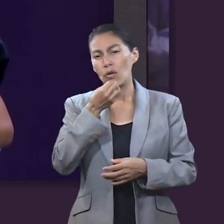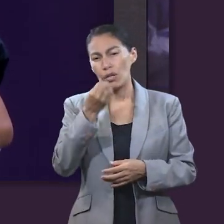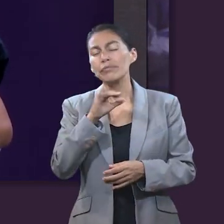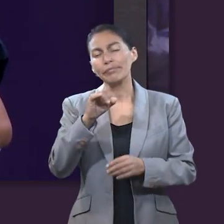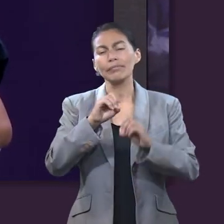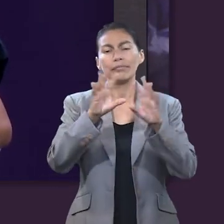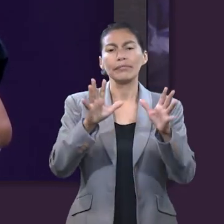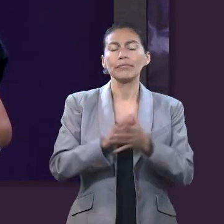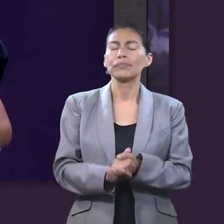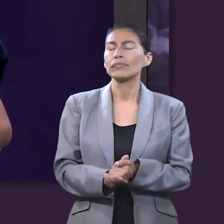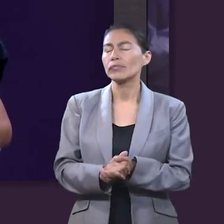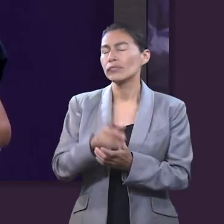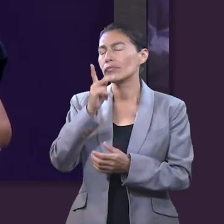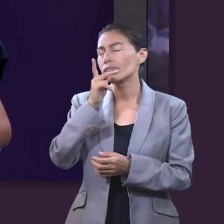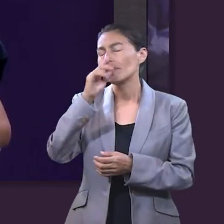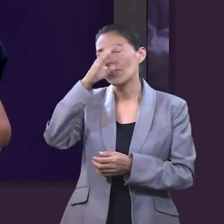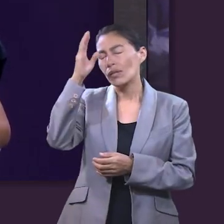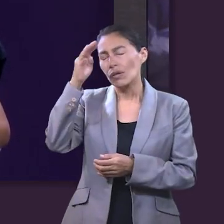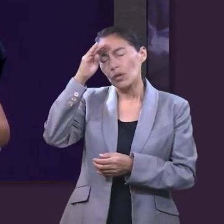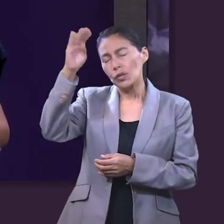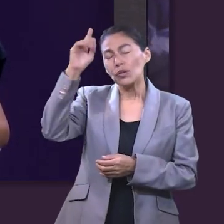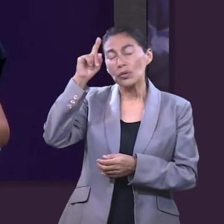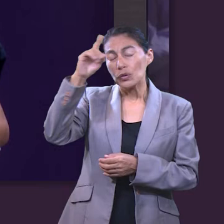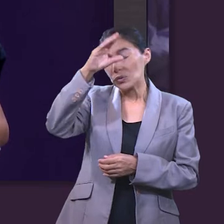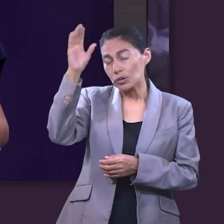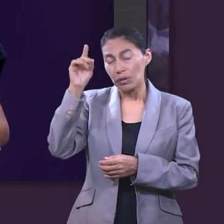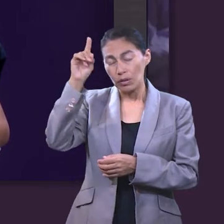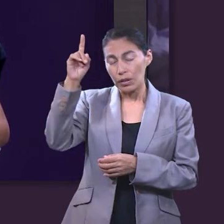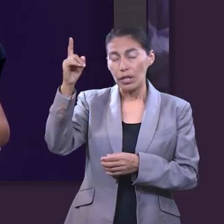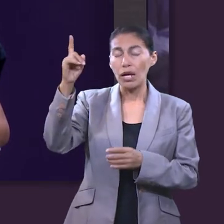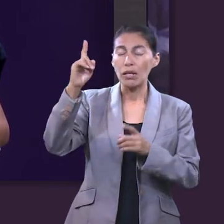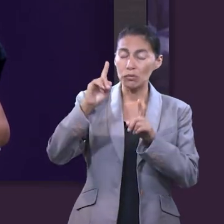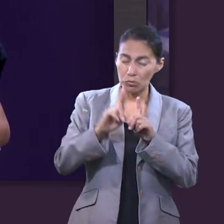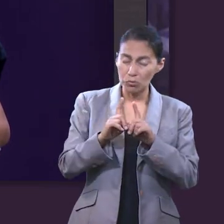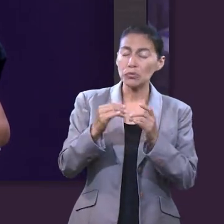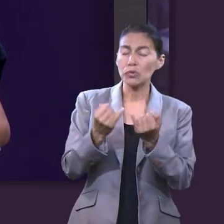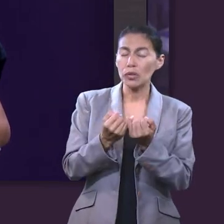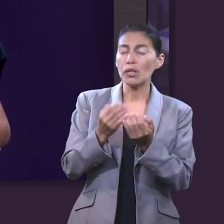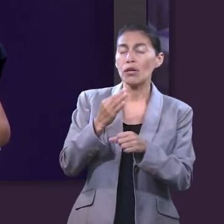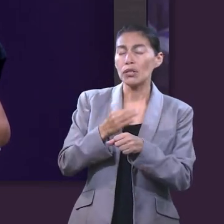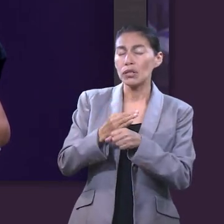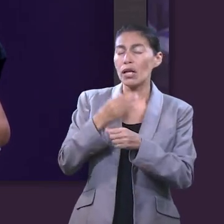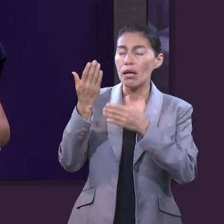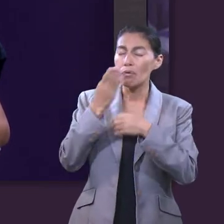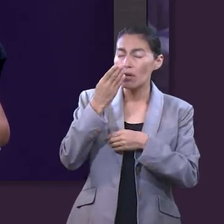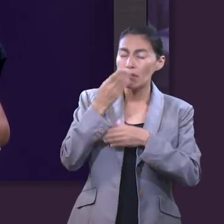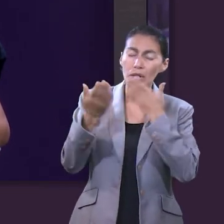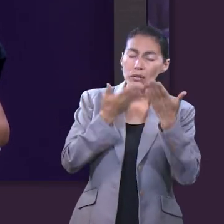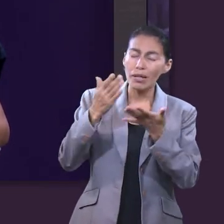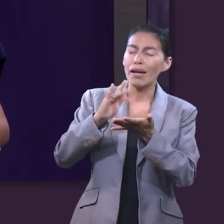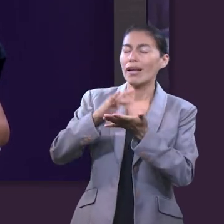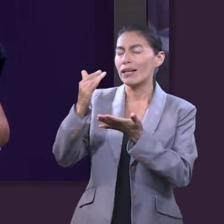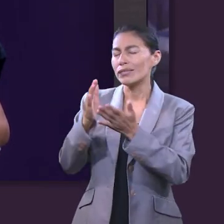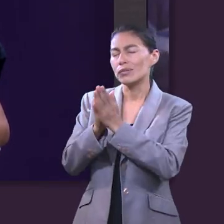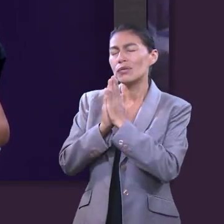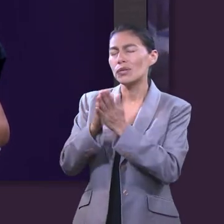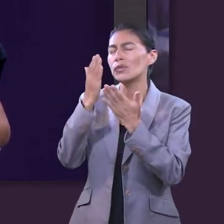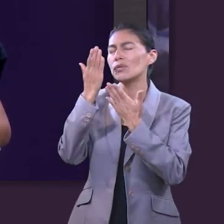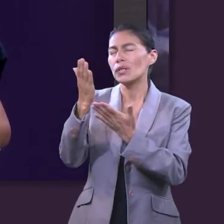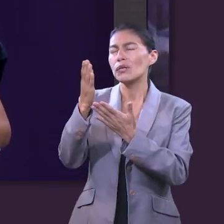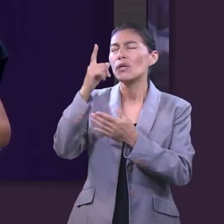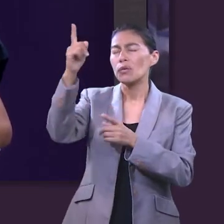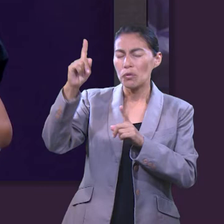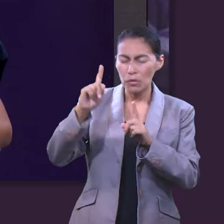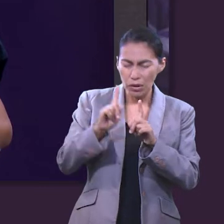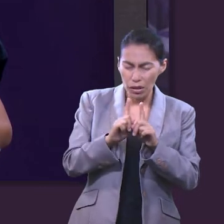cielo y que estás con nosotros en este lugar. Te damos las gracias porque nos permites una vez más estudiar tu palabra. Te pedimos que nos acompañes y nos